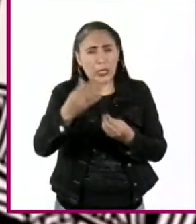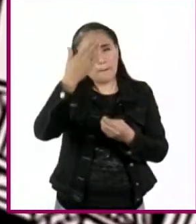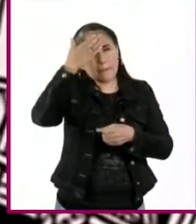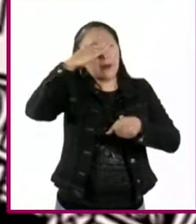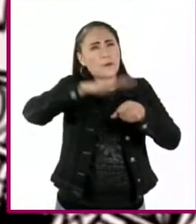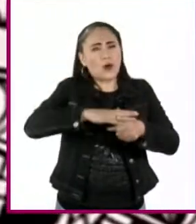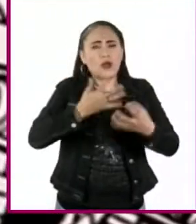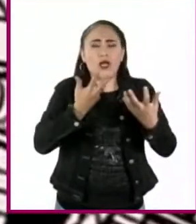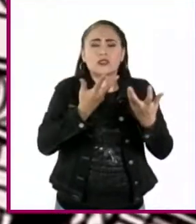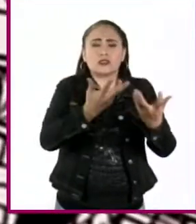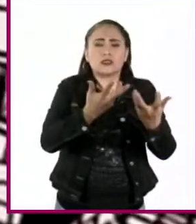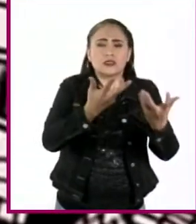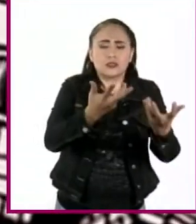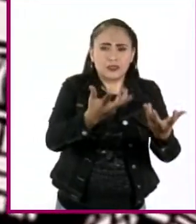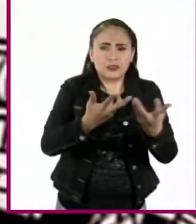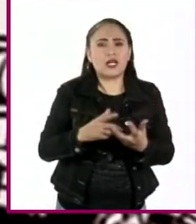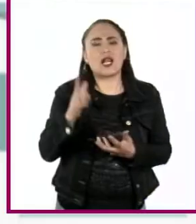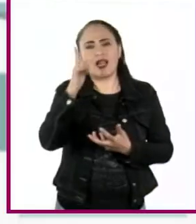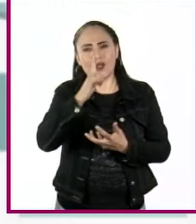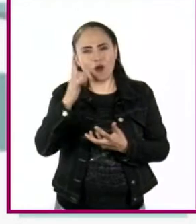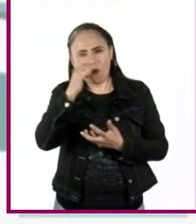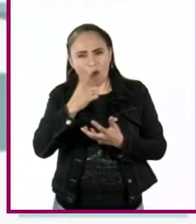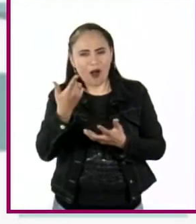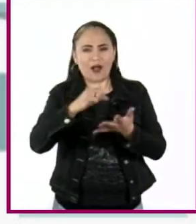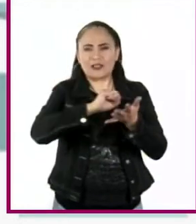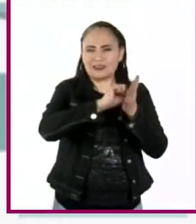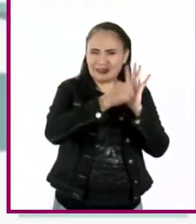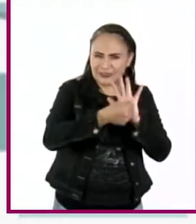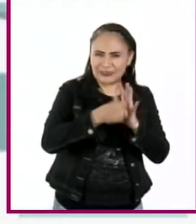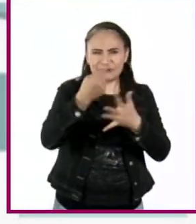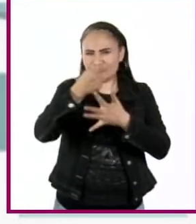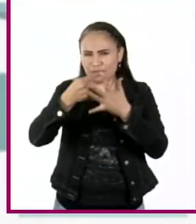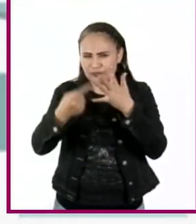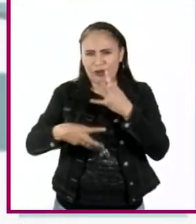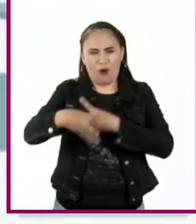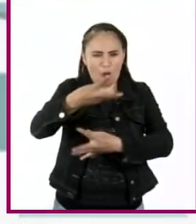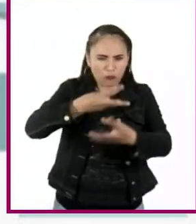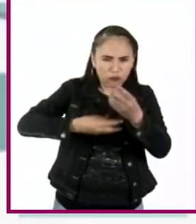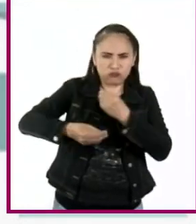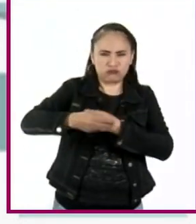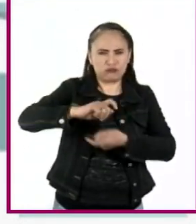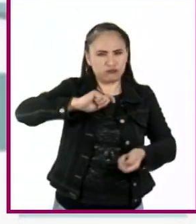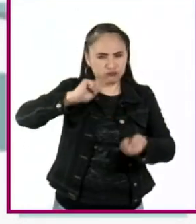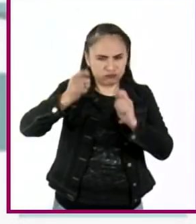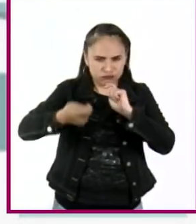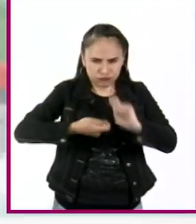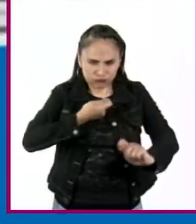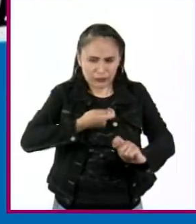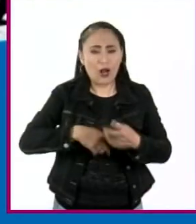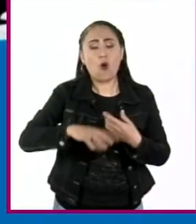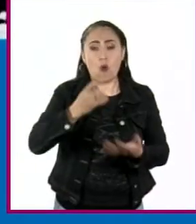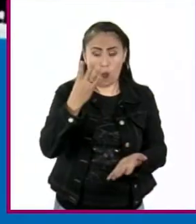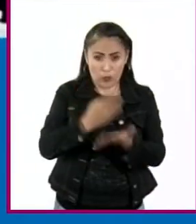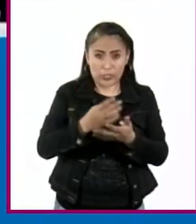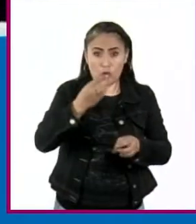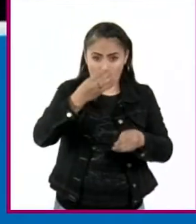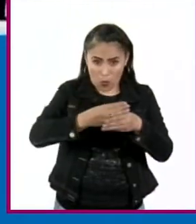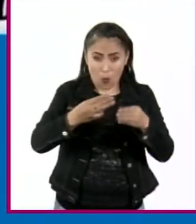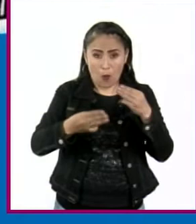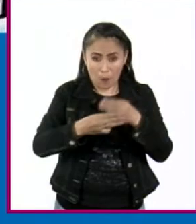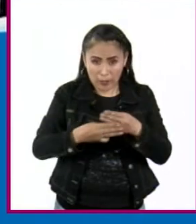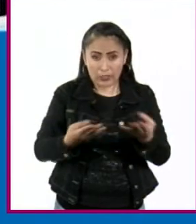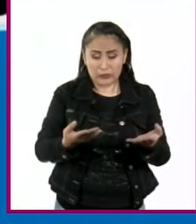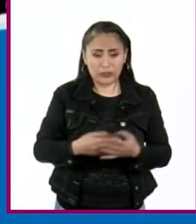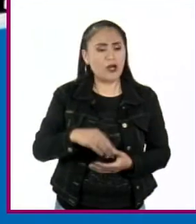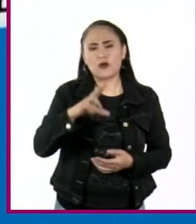deseos, signos de un lenguaje. Son lugares de trueque, no solo de mercancías. Son también